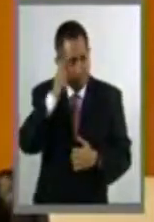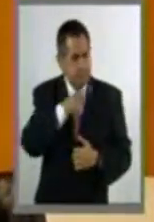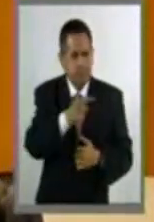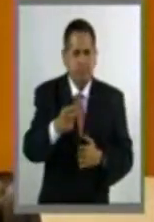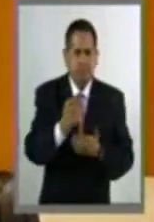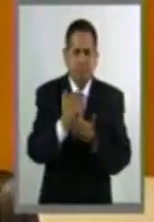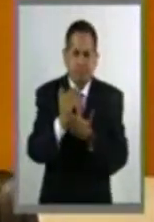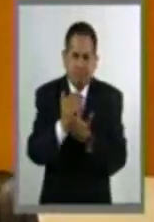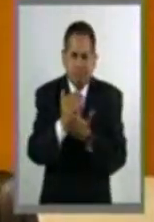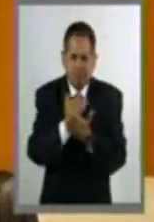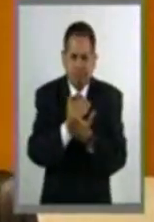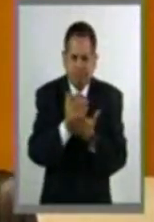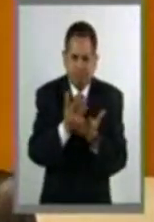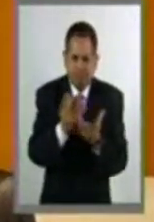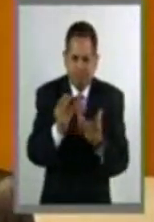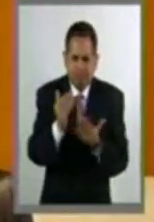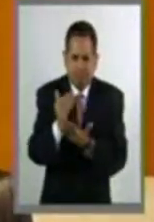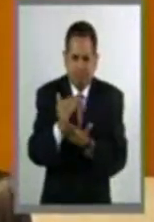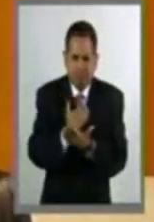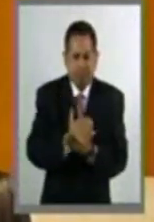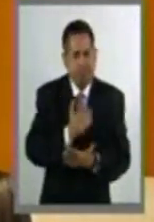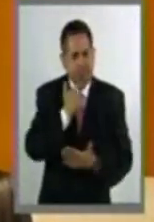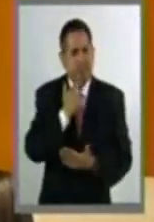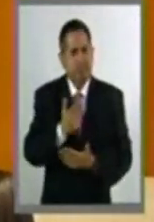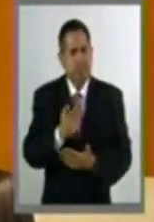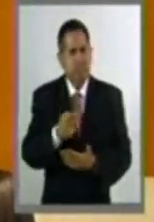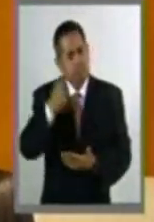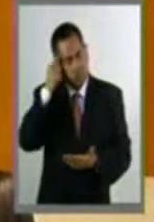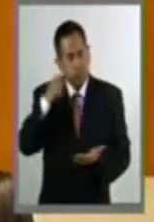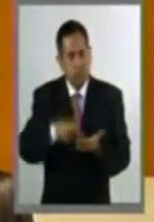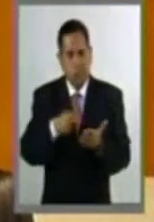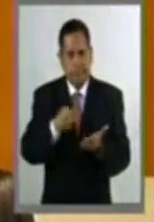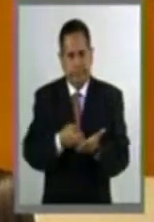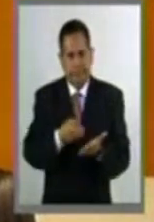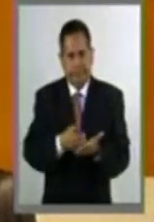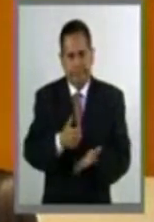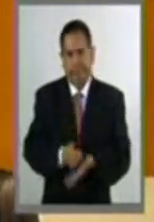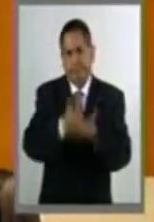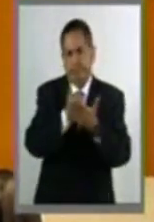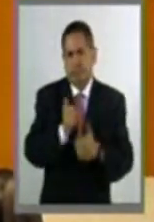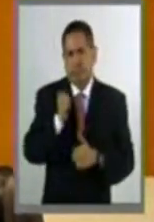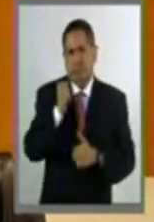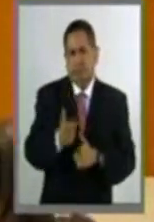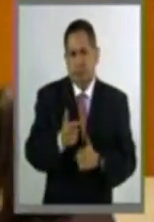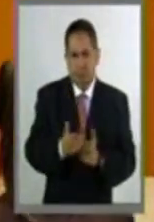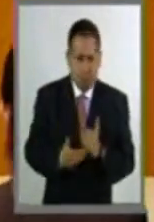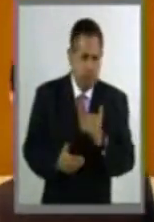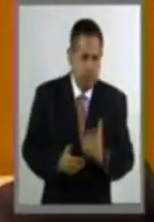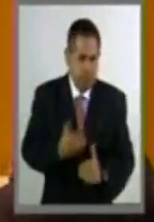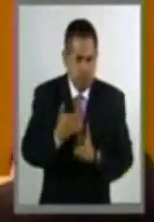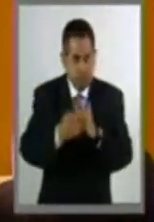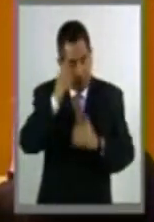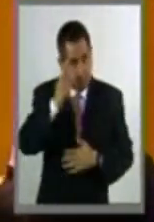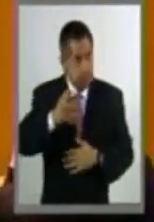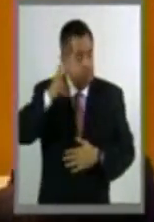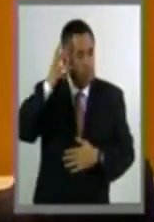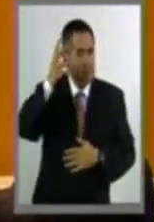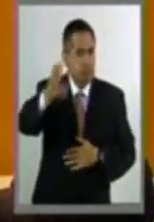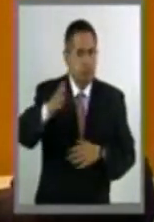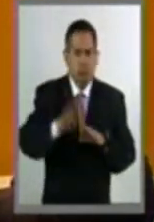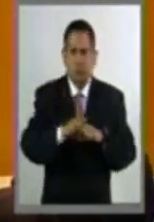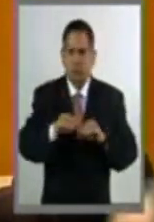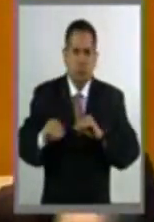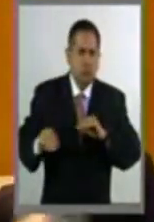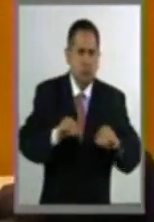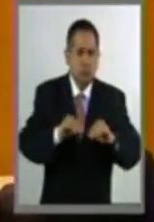una parte el problema, y creo que esta acción bien puede coadyuvar a ir avanzando a modelos de